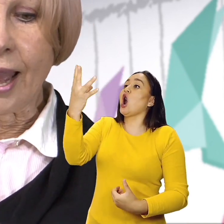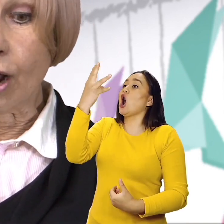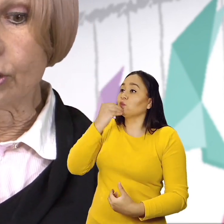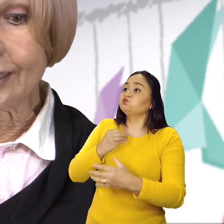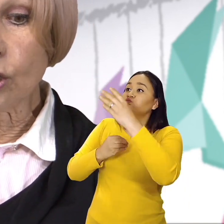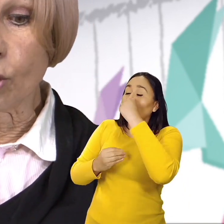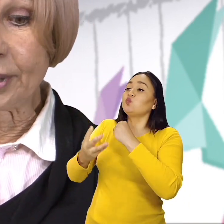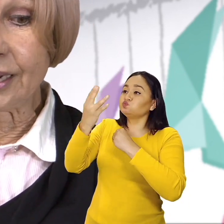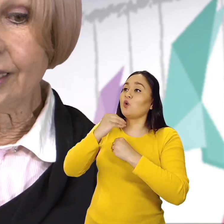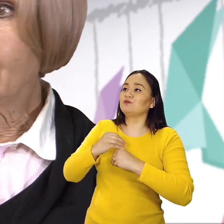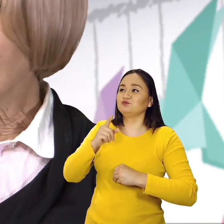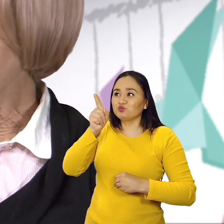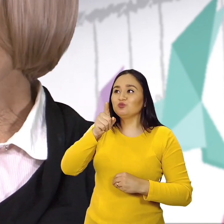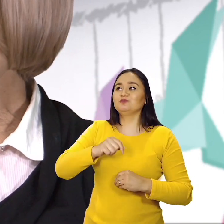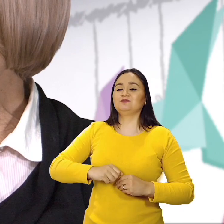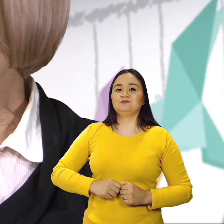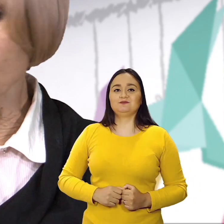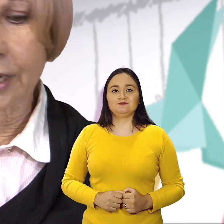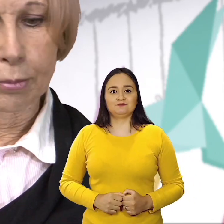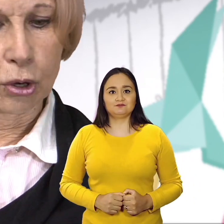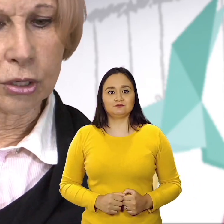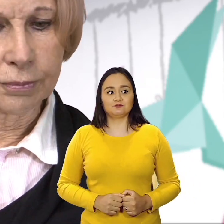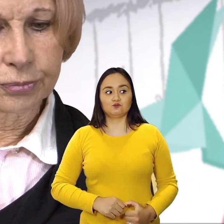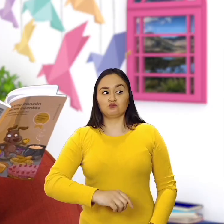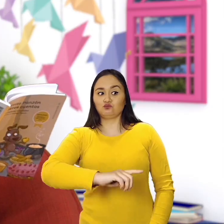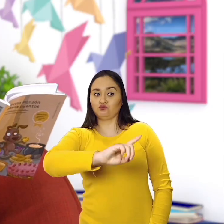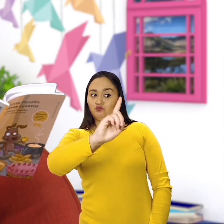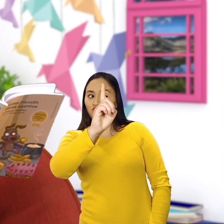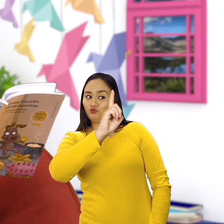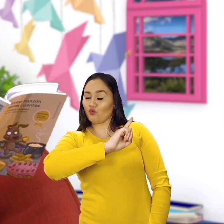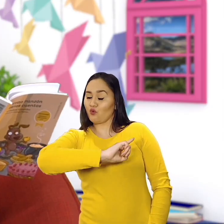Panzón. Ahora te comeré a ti, don Ramón.